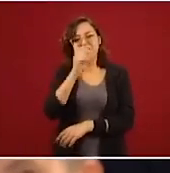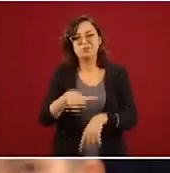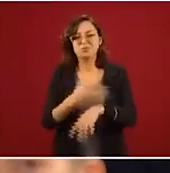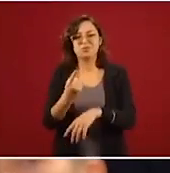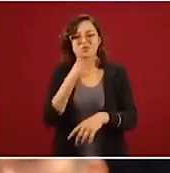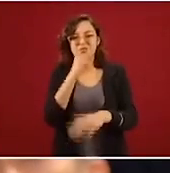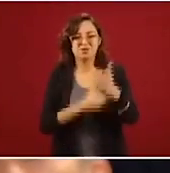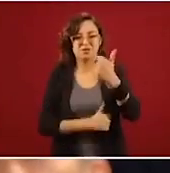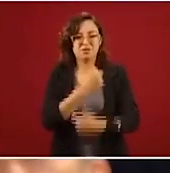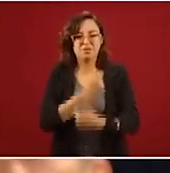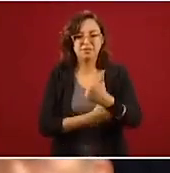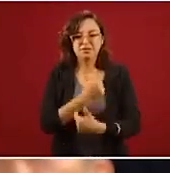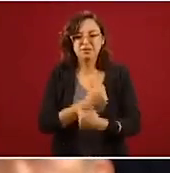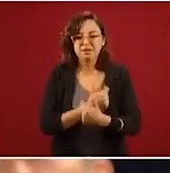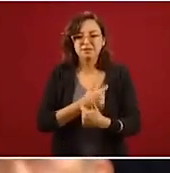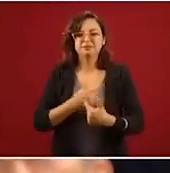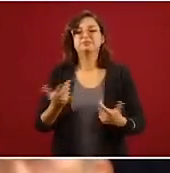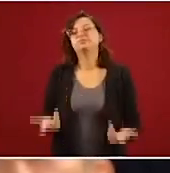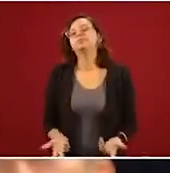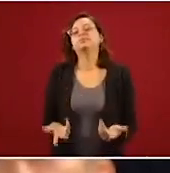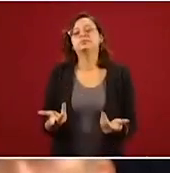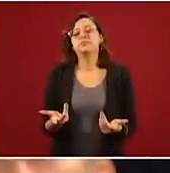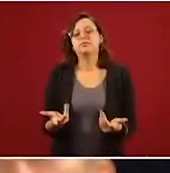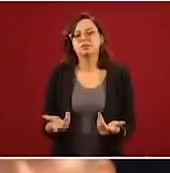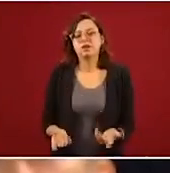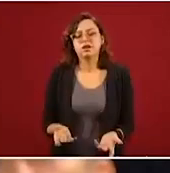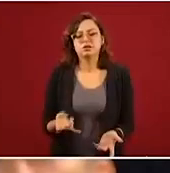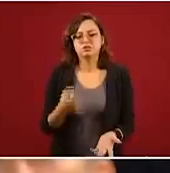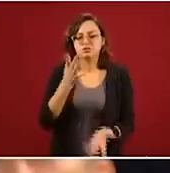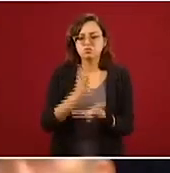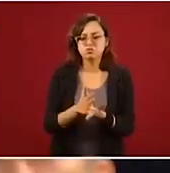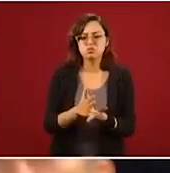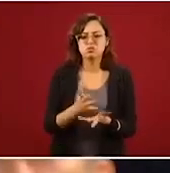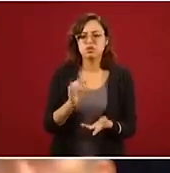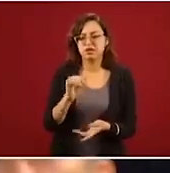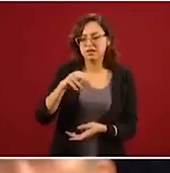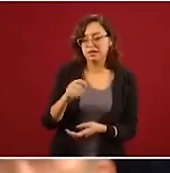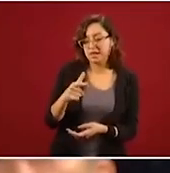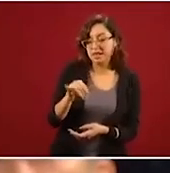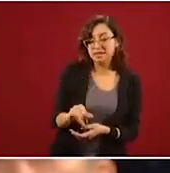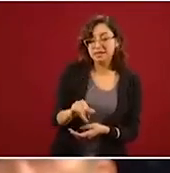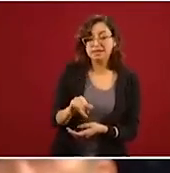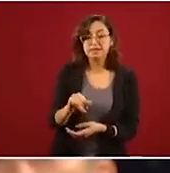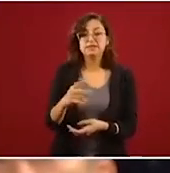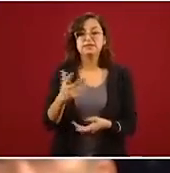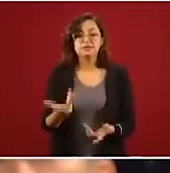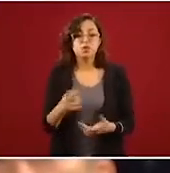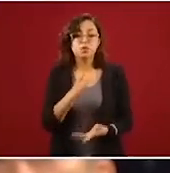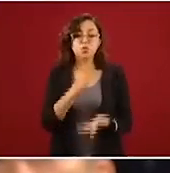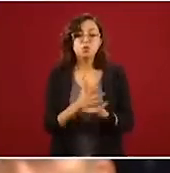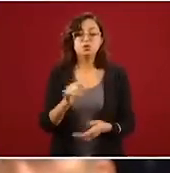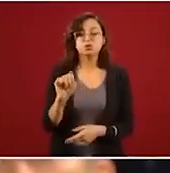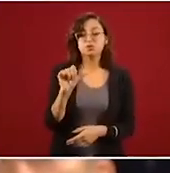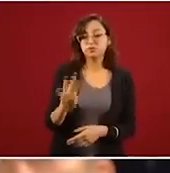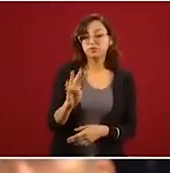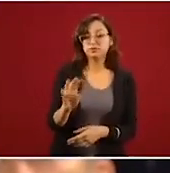alcance. Es un comercio intrafirmas en donde solamente, lo dice estadísticas del INEGI, solamente el 19%